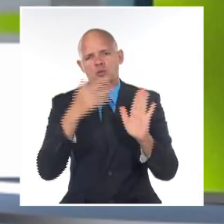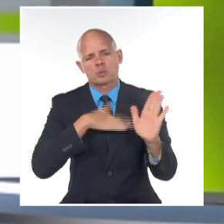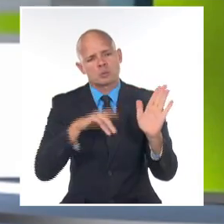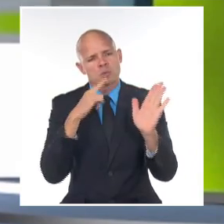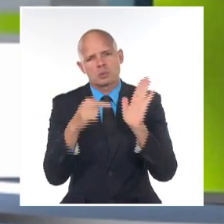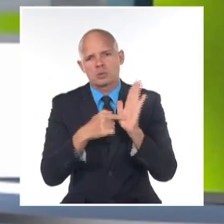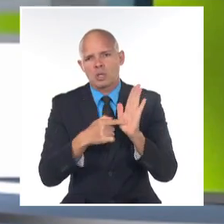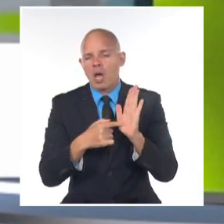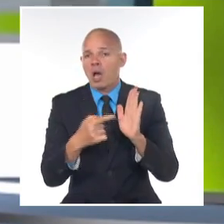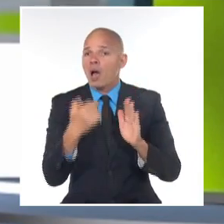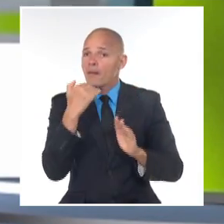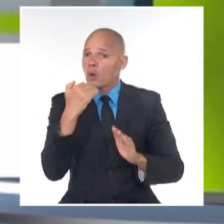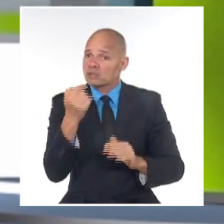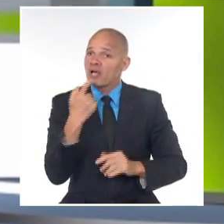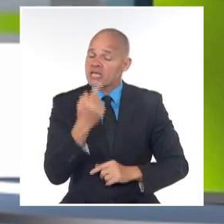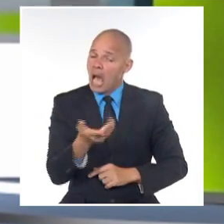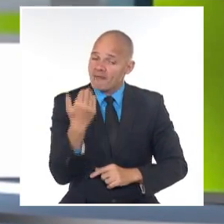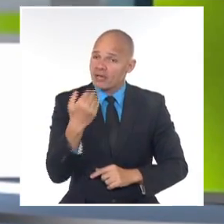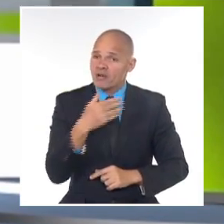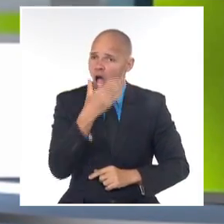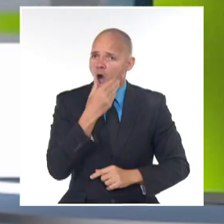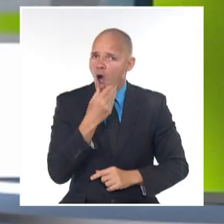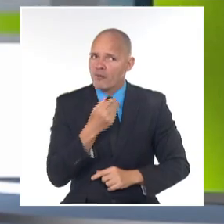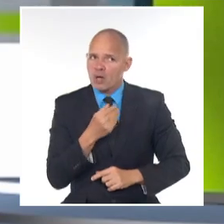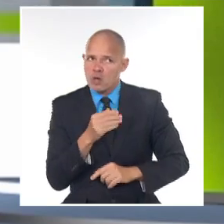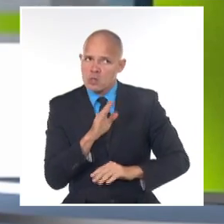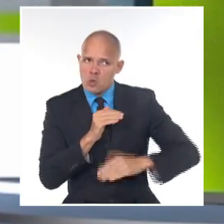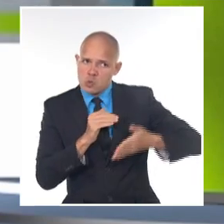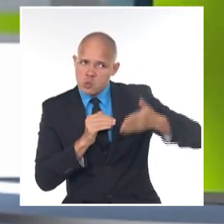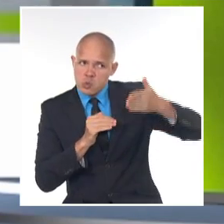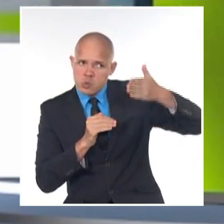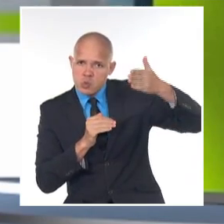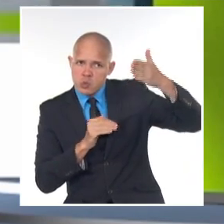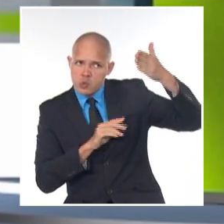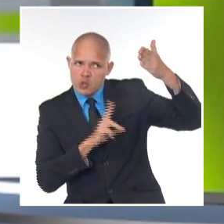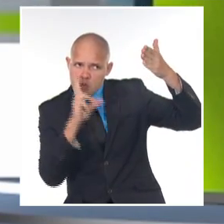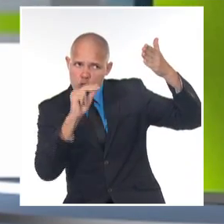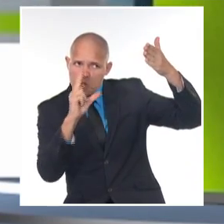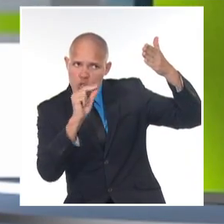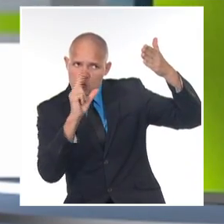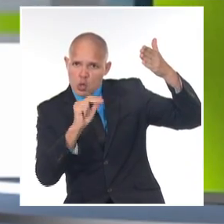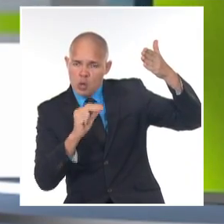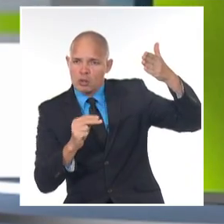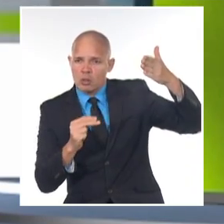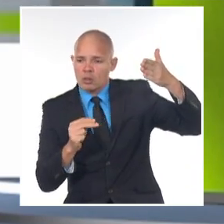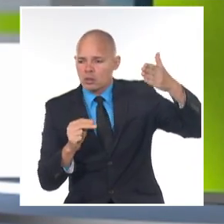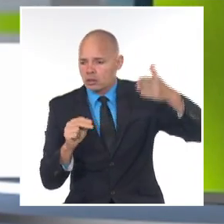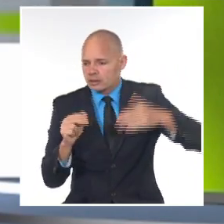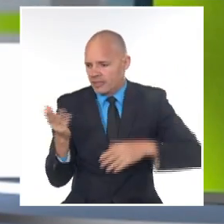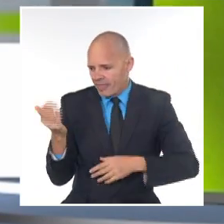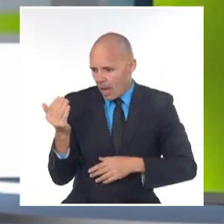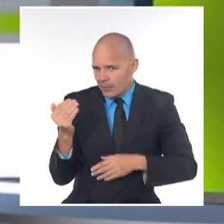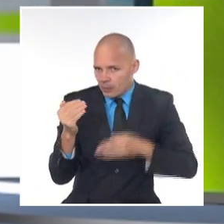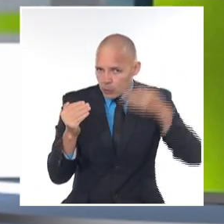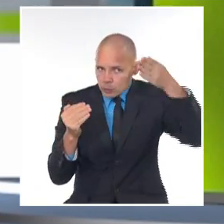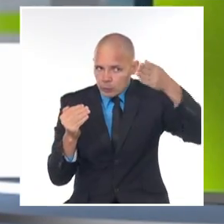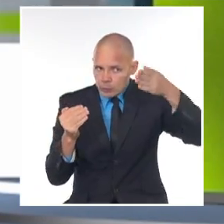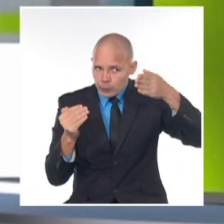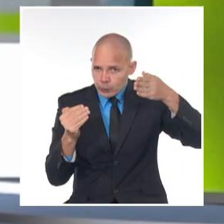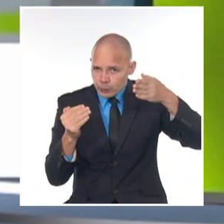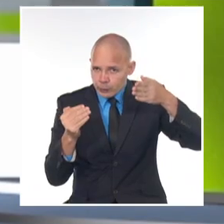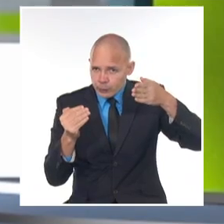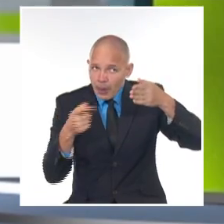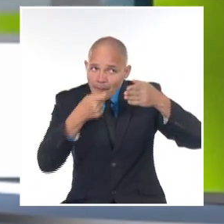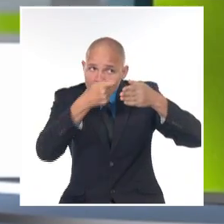Tras varios minutos de conversación, Allen le da su pasaporte para que pueda identificarle. Y cuando le pide que se baje y salga